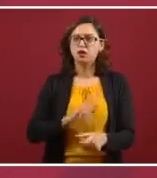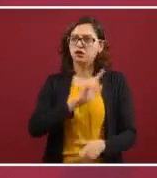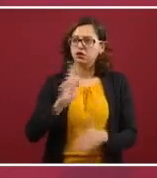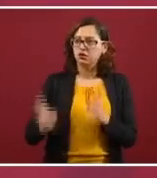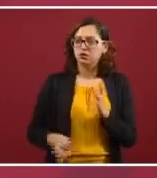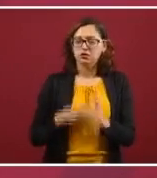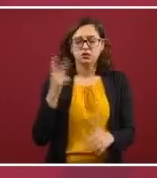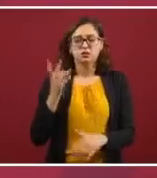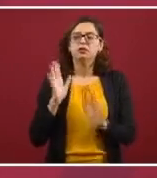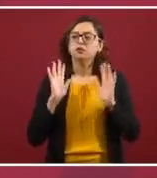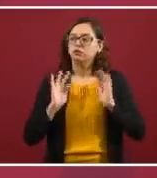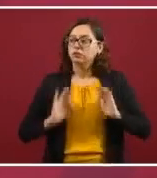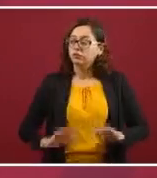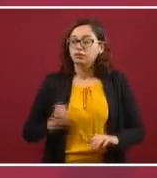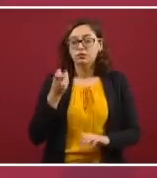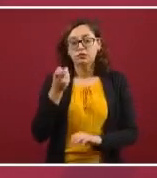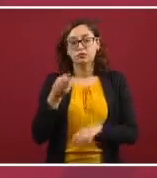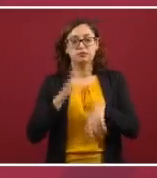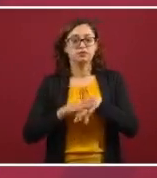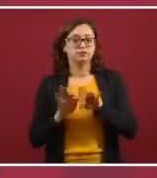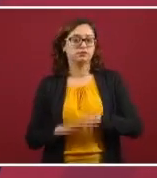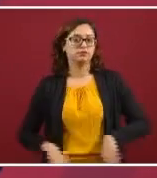importaba, pero